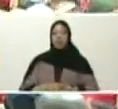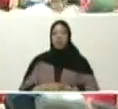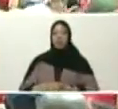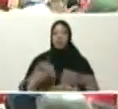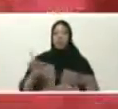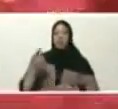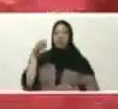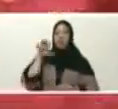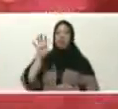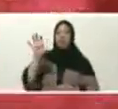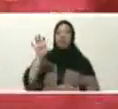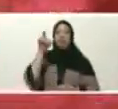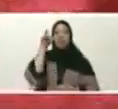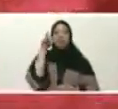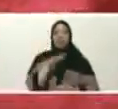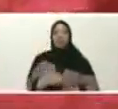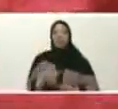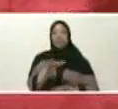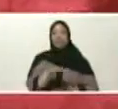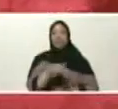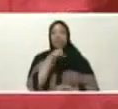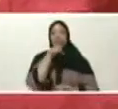una patria potencia.